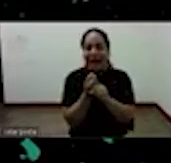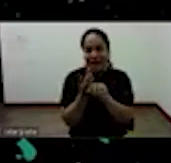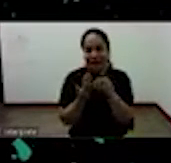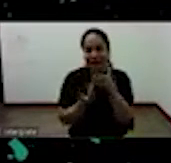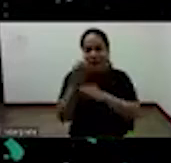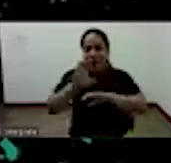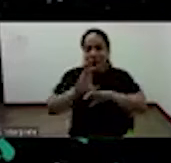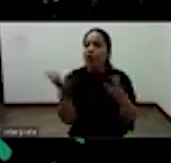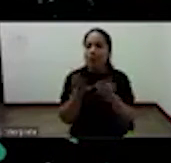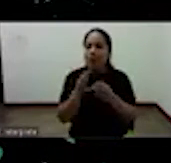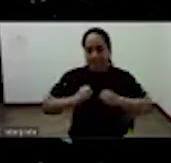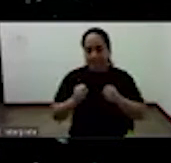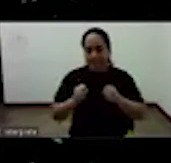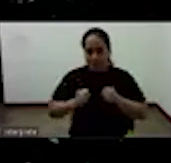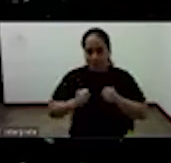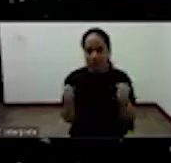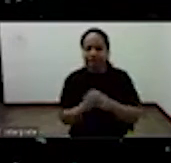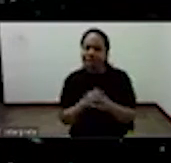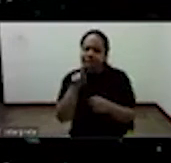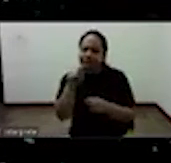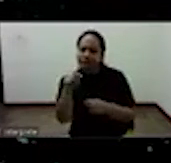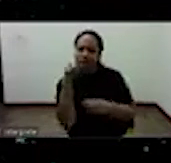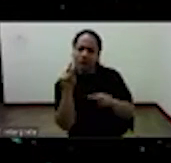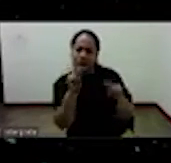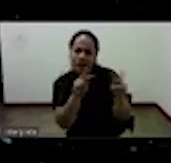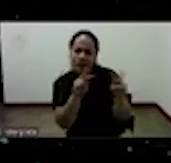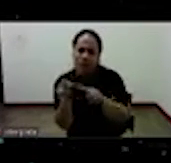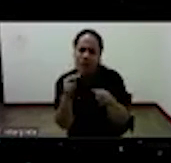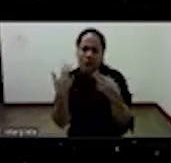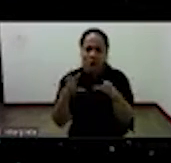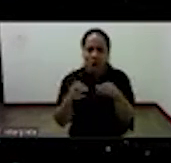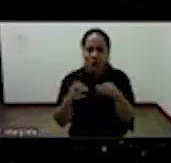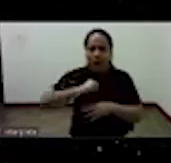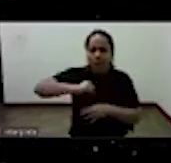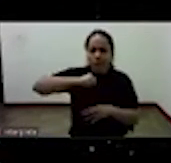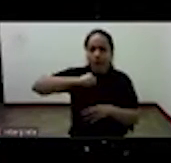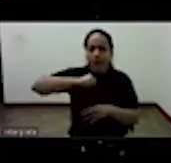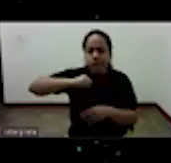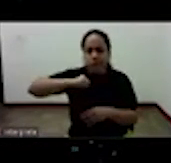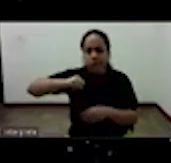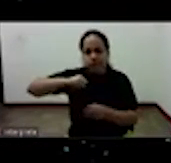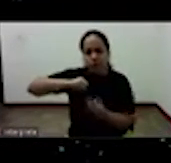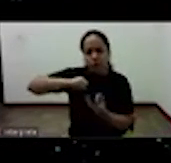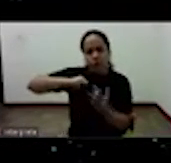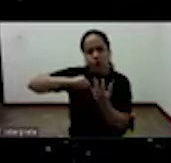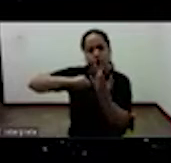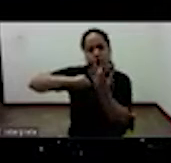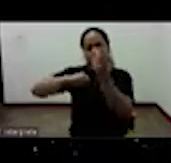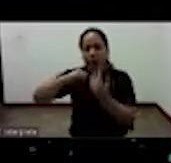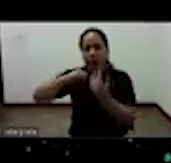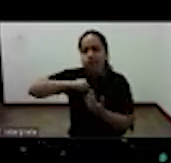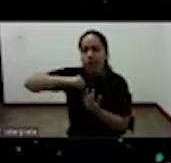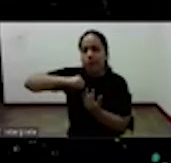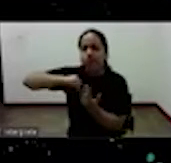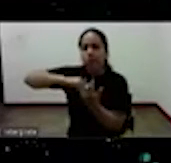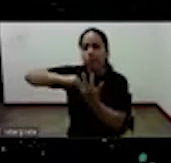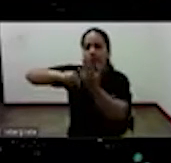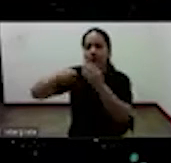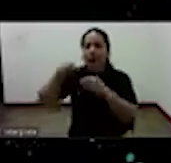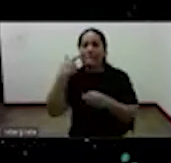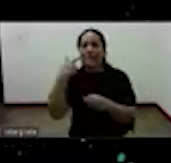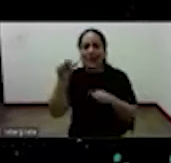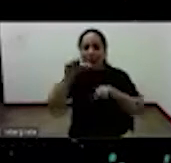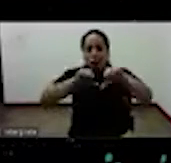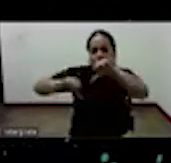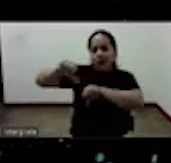una sonoridad muy particular que recogí en el Salar de Uyuni, que es una reacción química que aparece en un solo punto